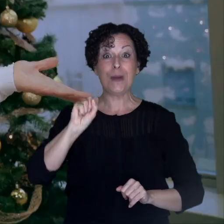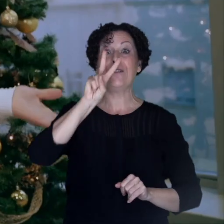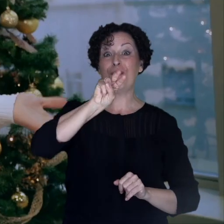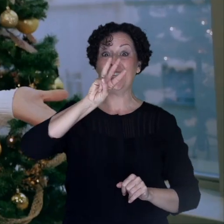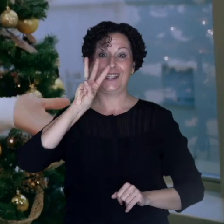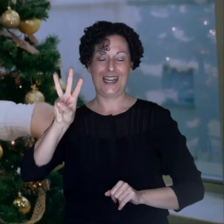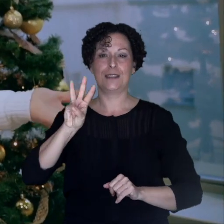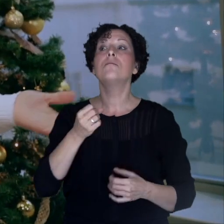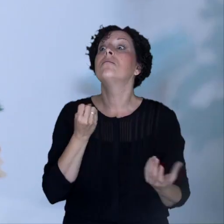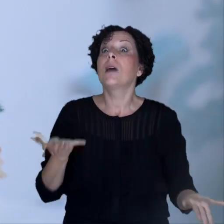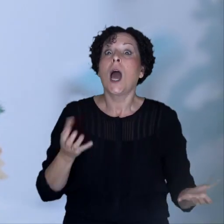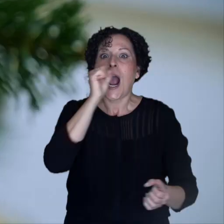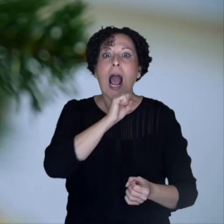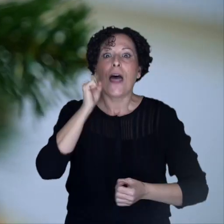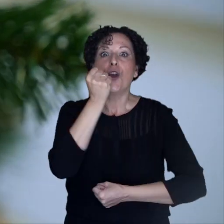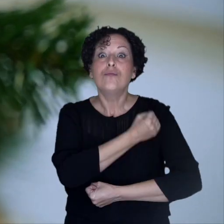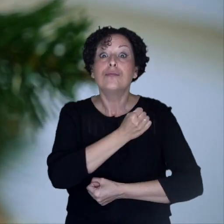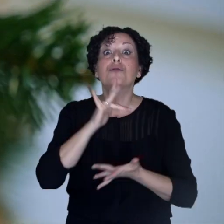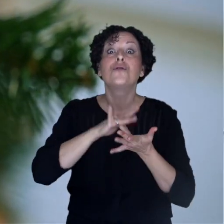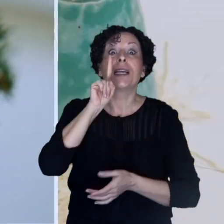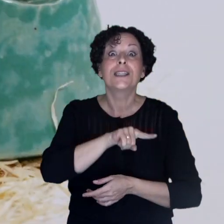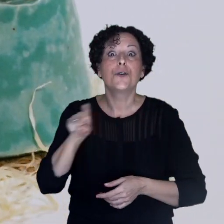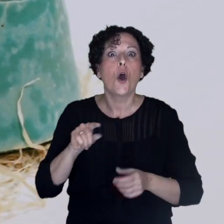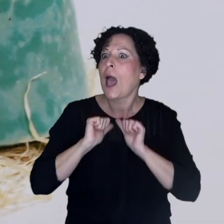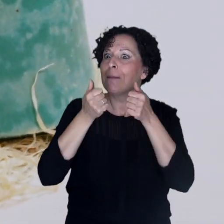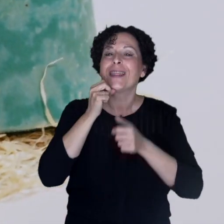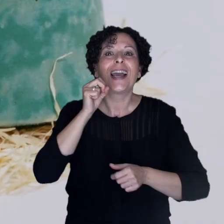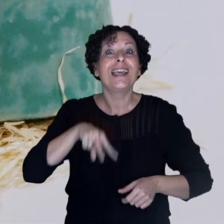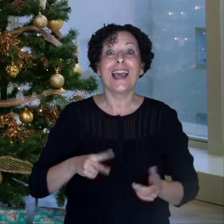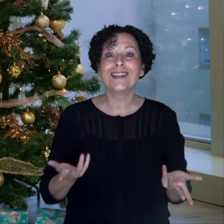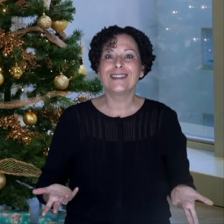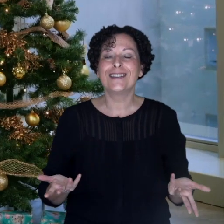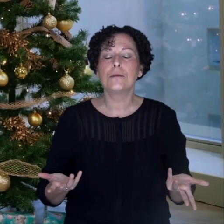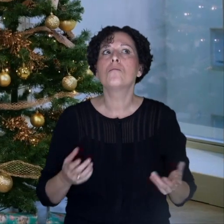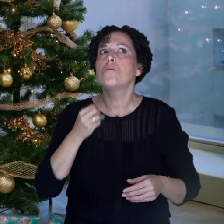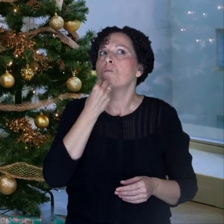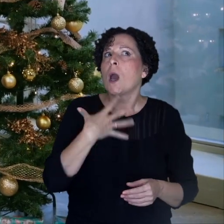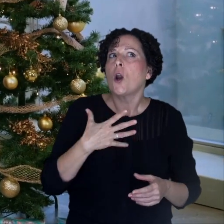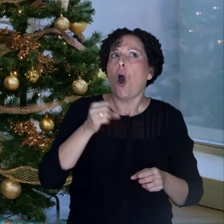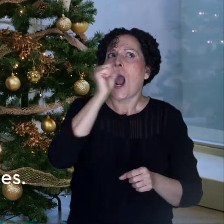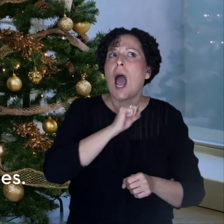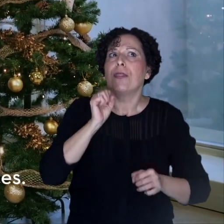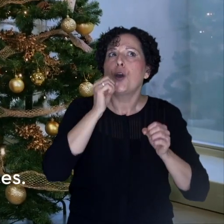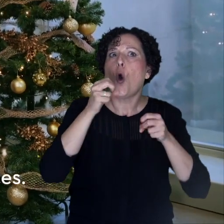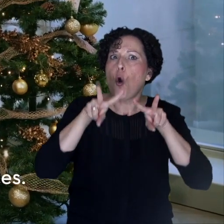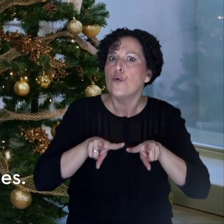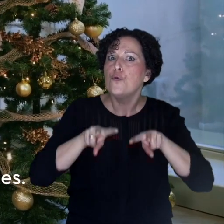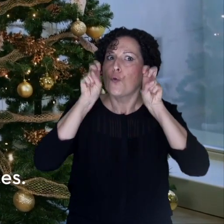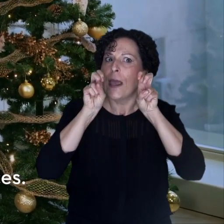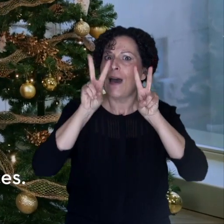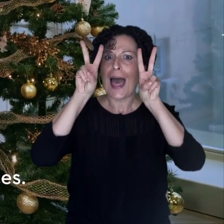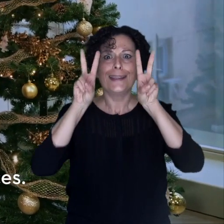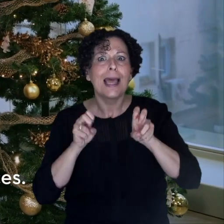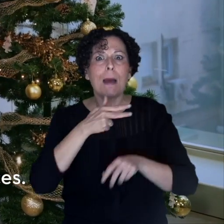¡Feliz 2023! ¿Por qué? ¿Cantamos un villancico? Venga, venga. ¿Quién empieza? Venga, vamos. Pues bueno, este nuevo